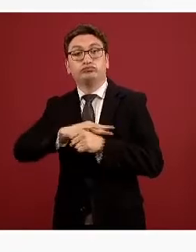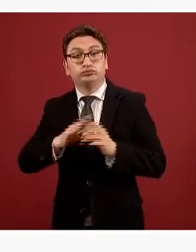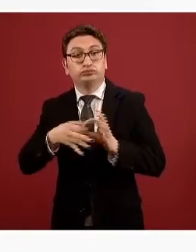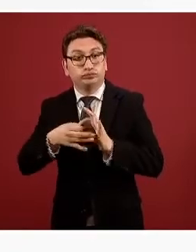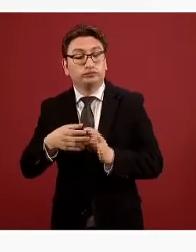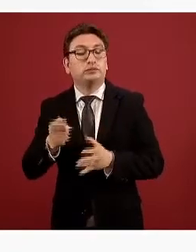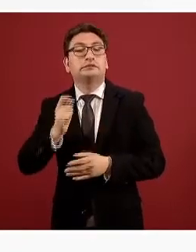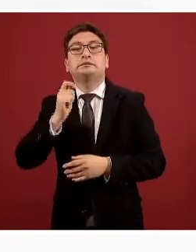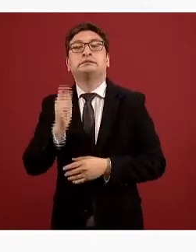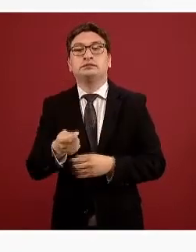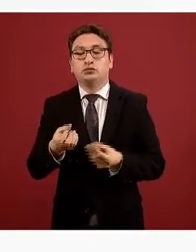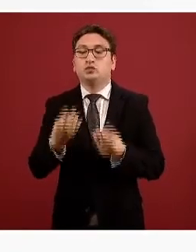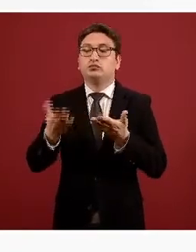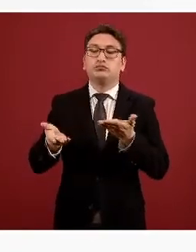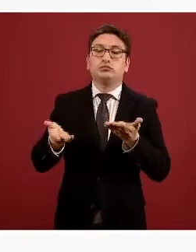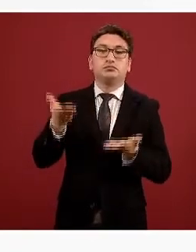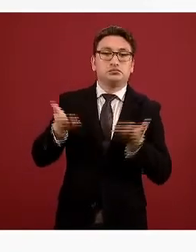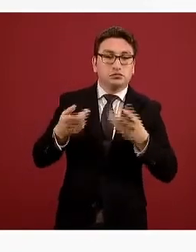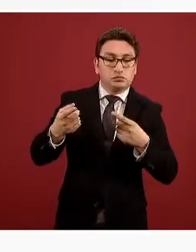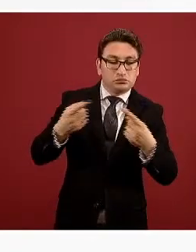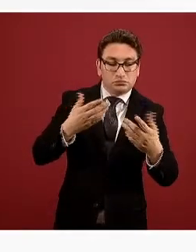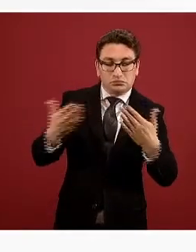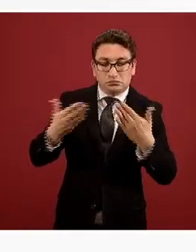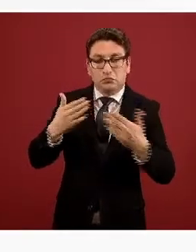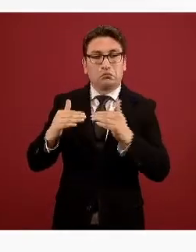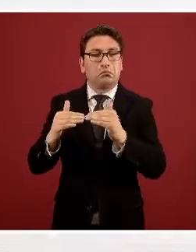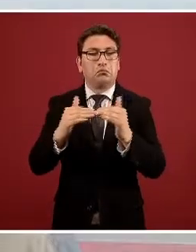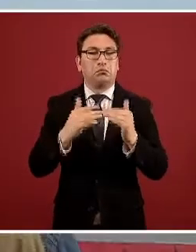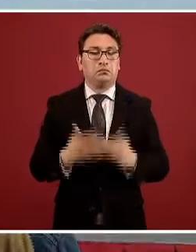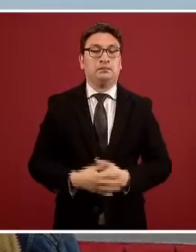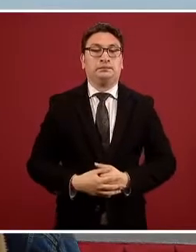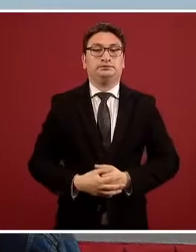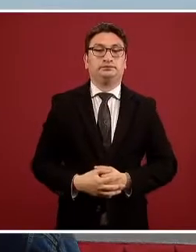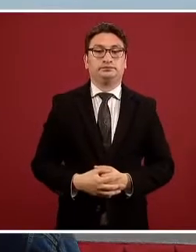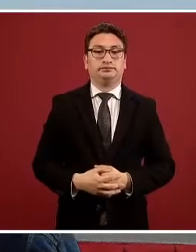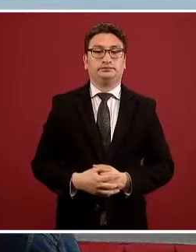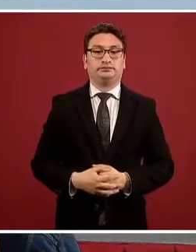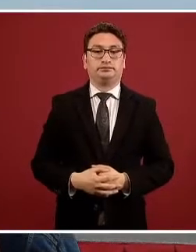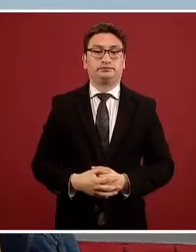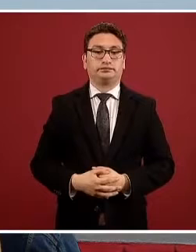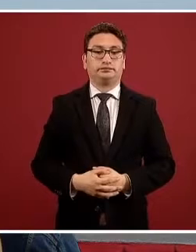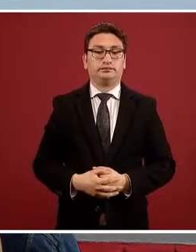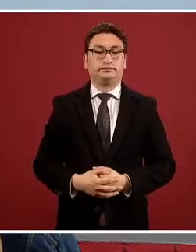vemos también una distribución muy heterogénea. La siguiente.